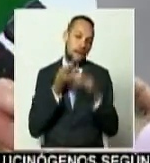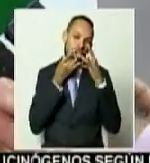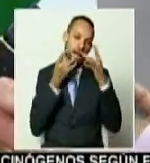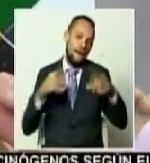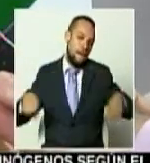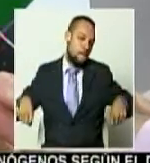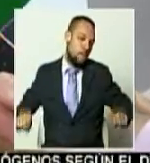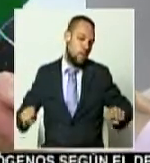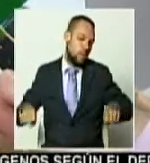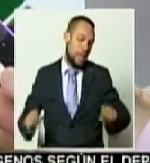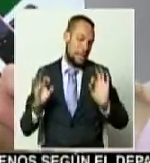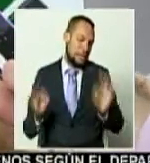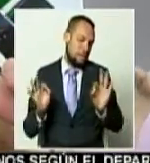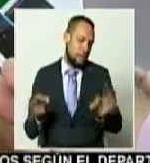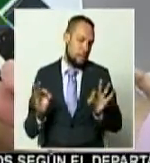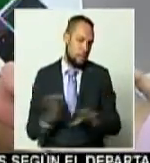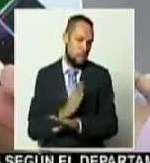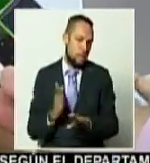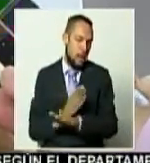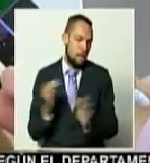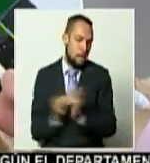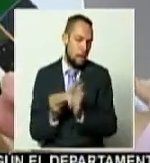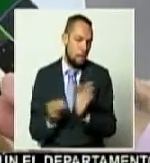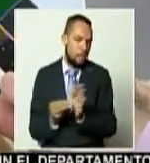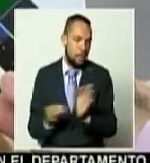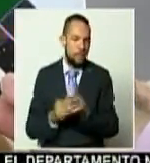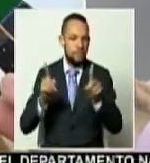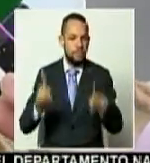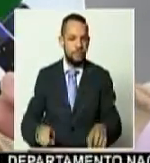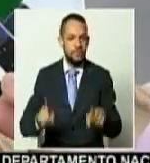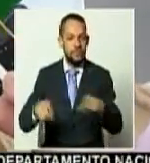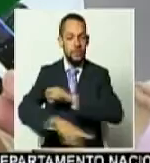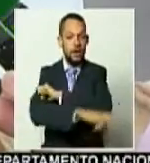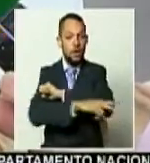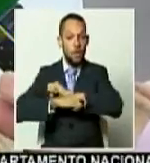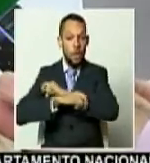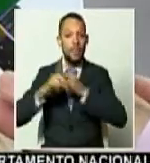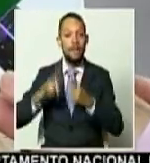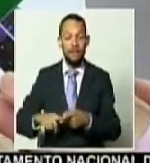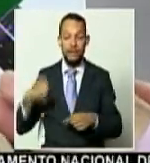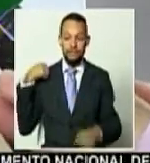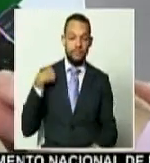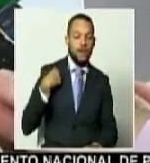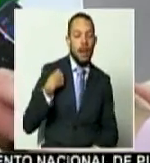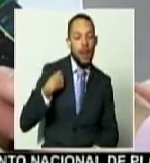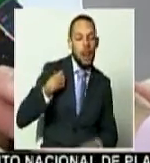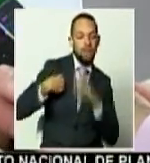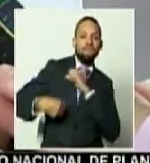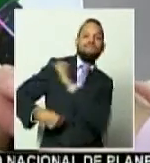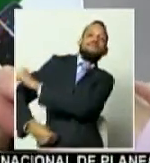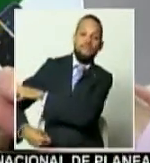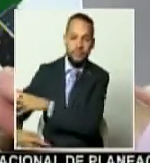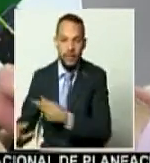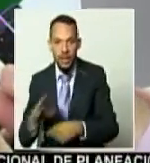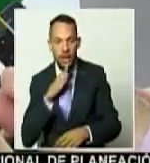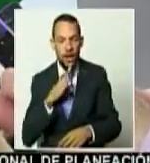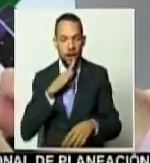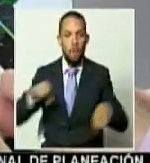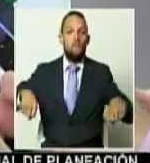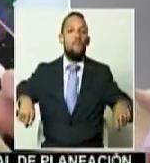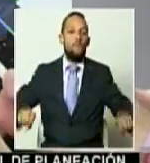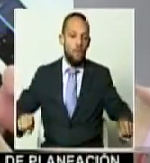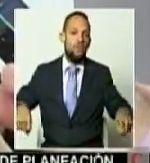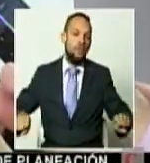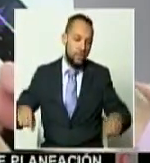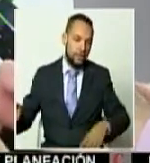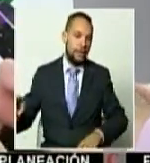motocicleta. Aparte de eso, delitos de alto impacto como el hurto a personas son también explicados a través de